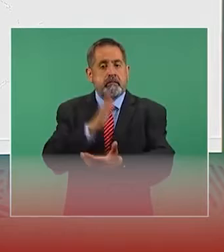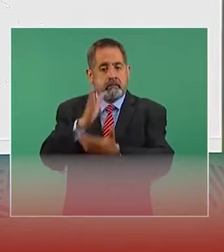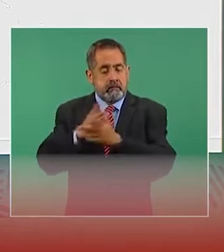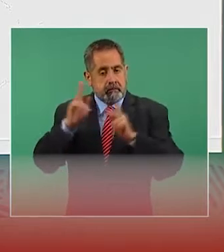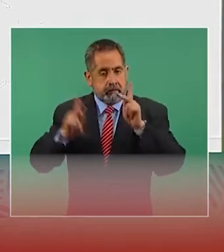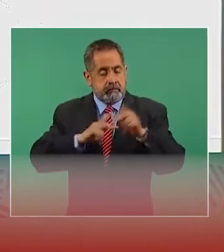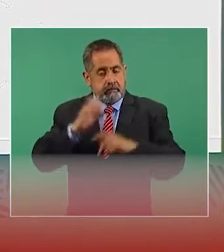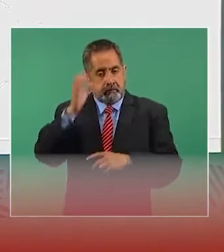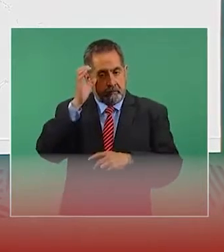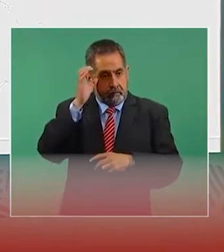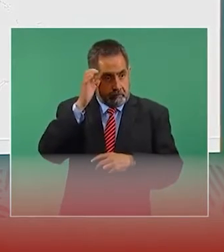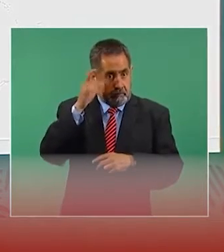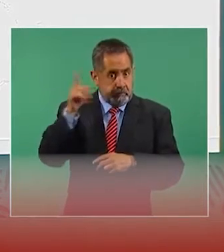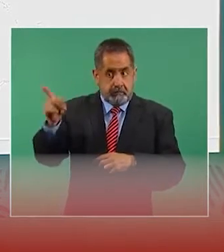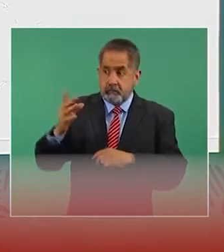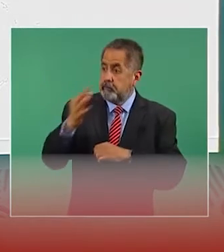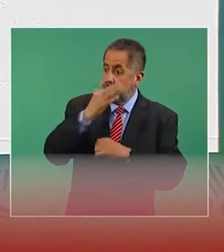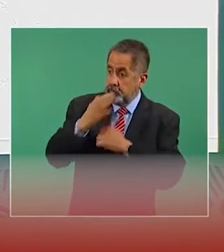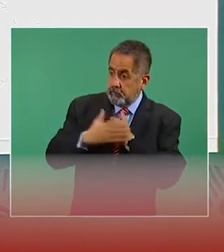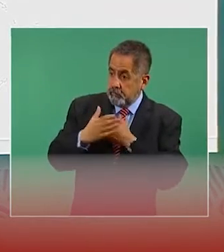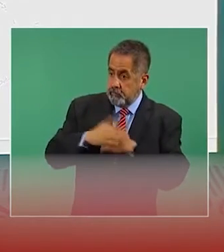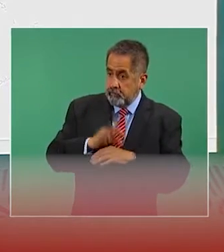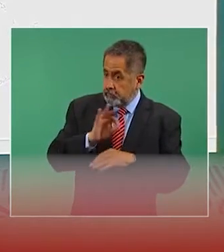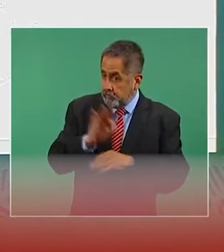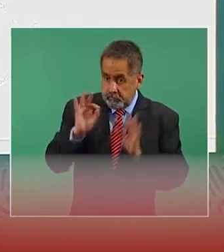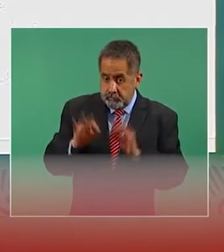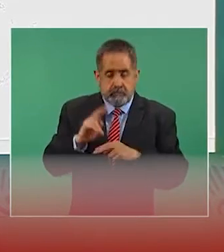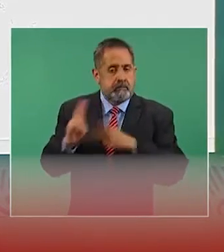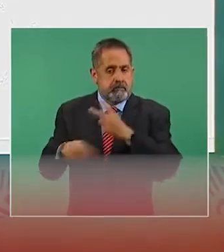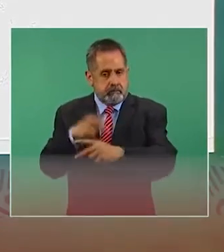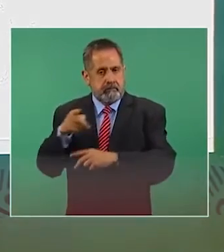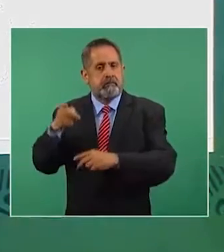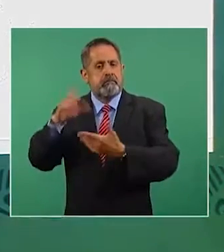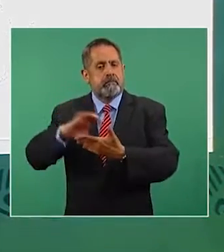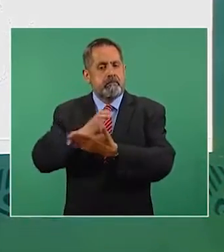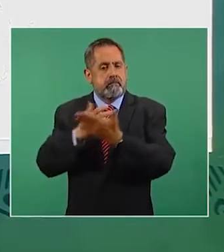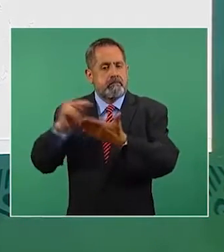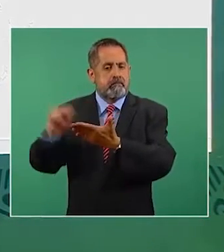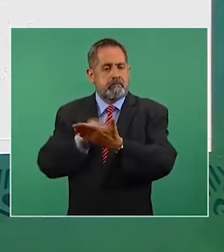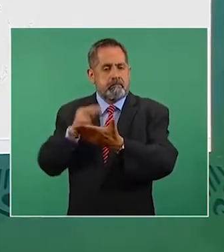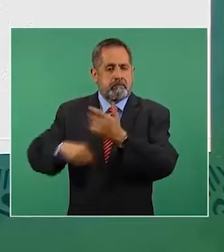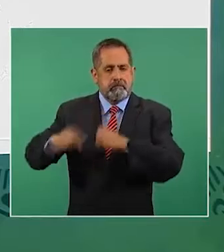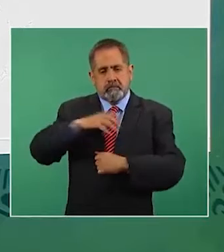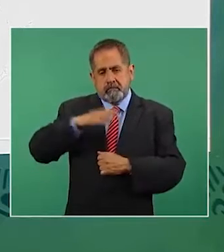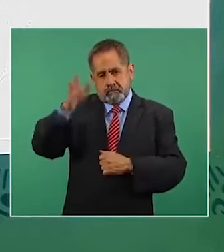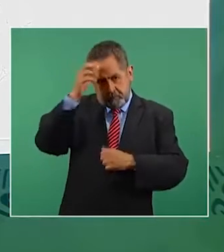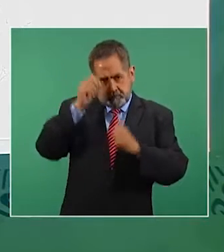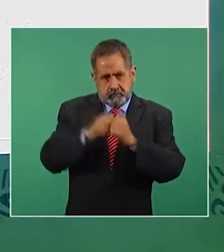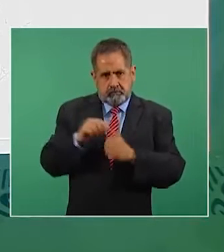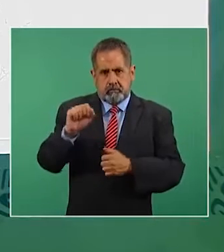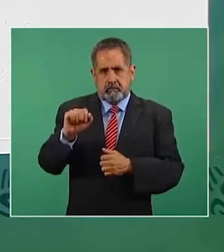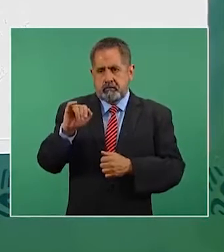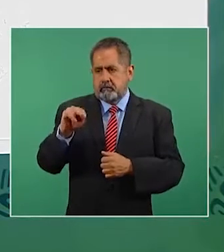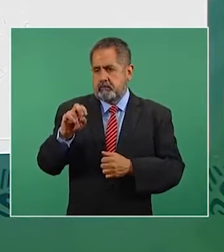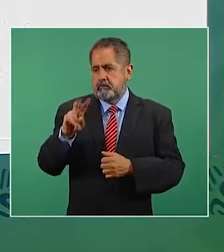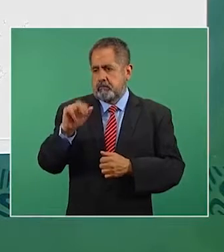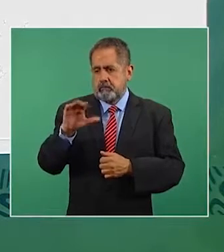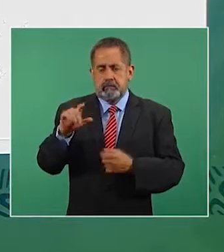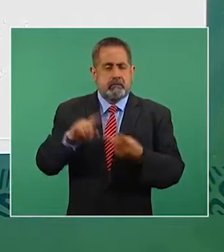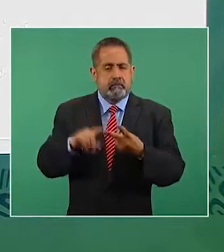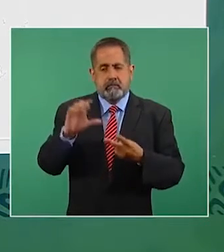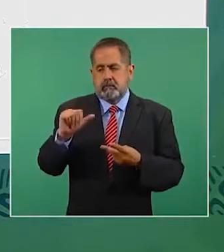China en cuanto el canciller me confirme la fecha. Ahí tenemos el convenio, como ustedes recordarán, Sinovac y CanSino.